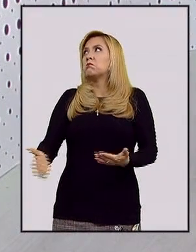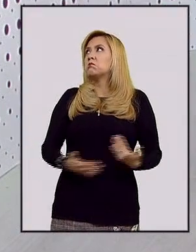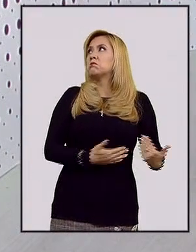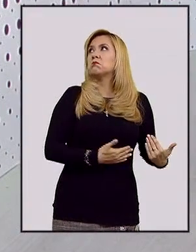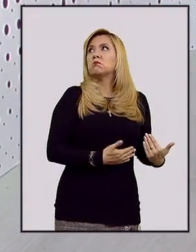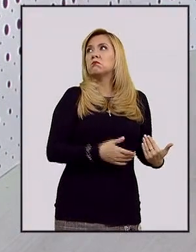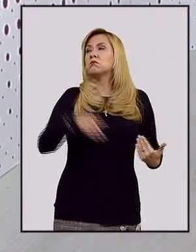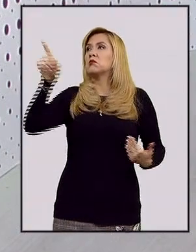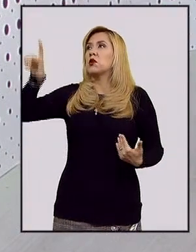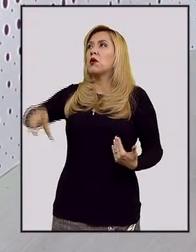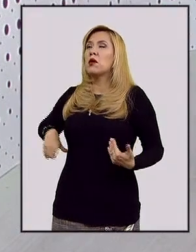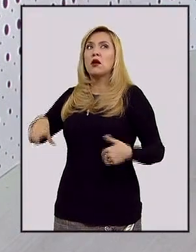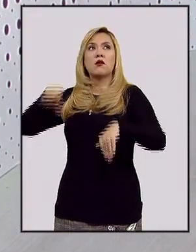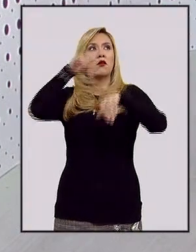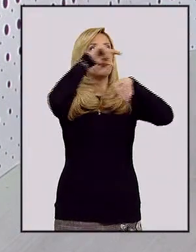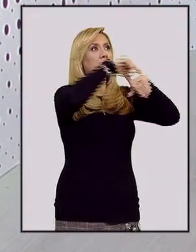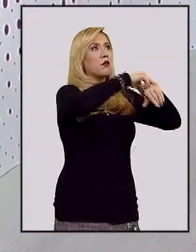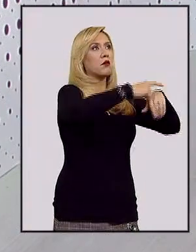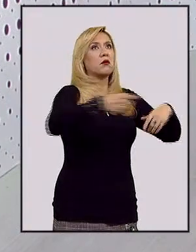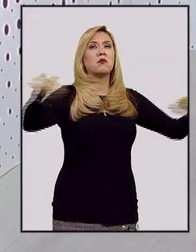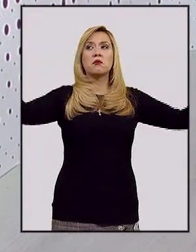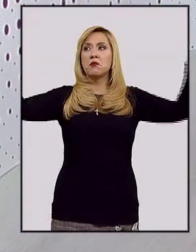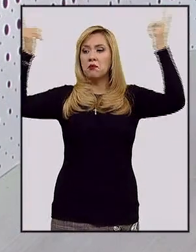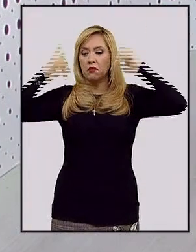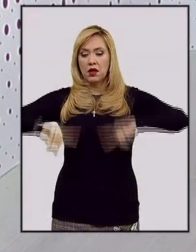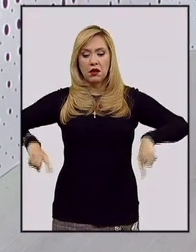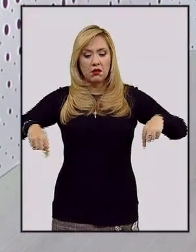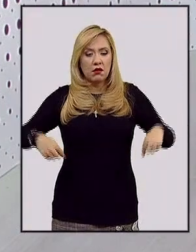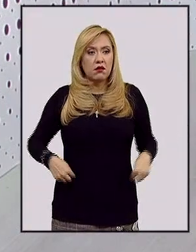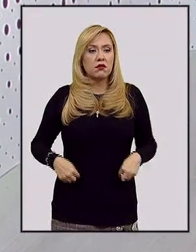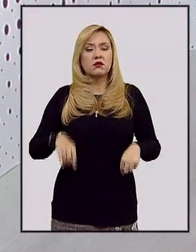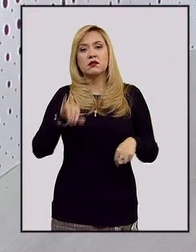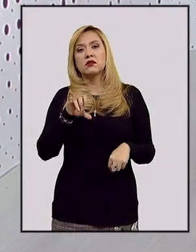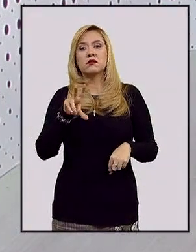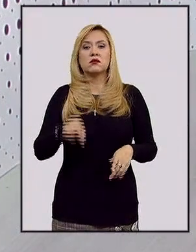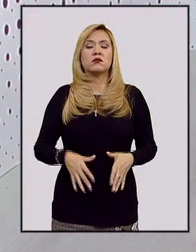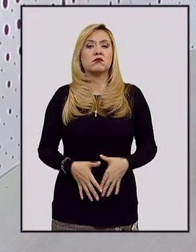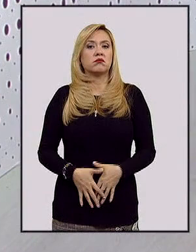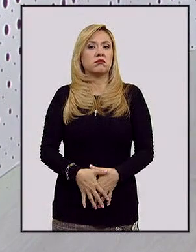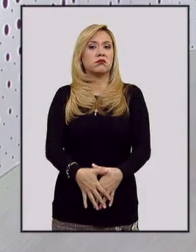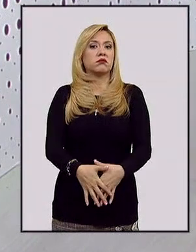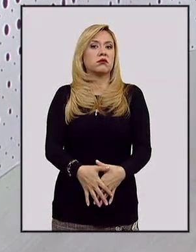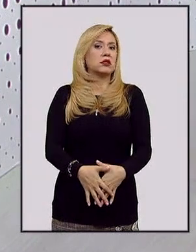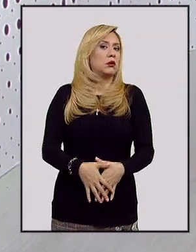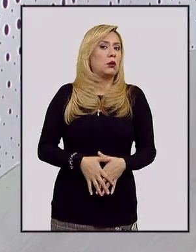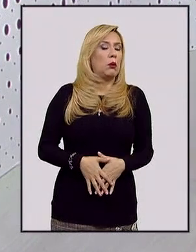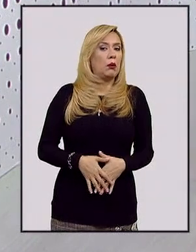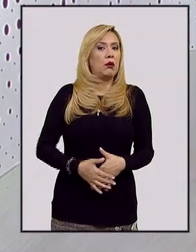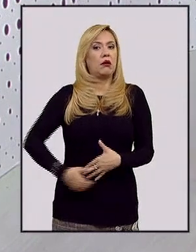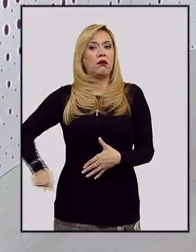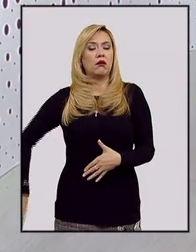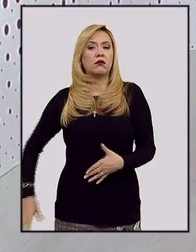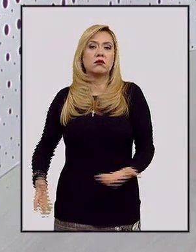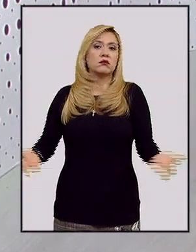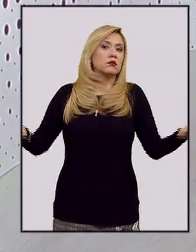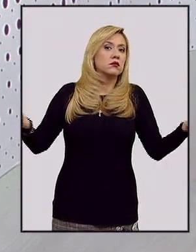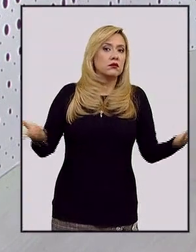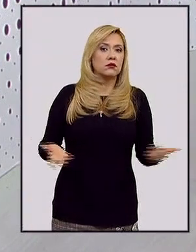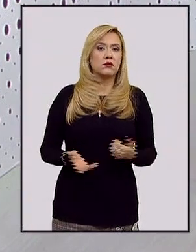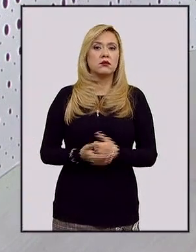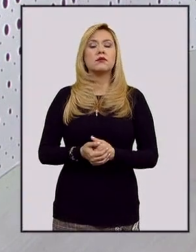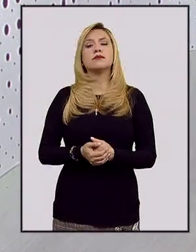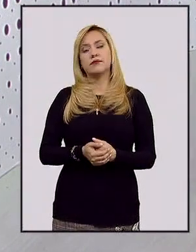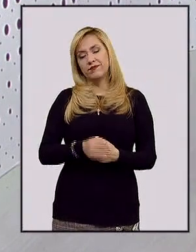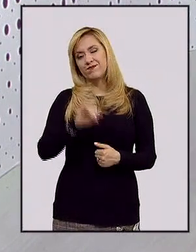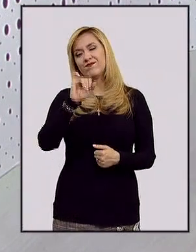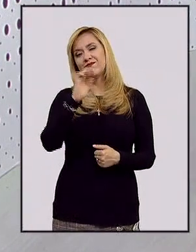médicos, quienes deciden sobre nuestros cuerpos y cómo funcionan o cómo los podemos usar o no usar, ¿no? Sí, este